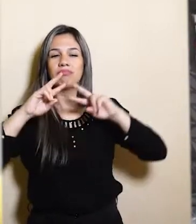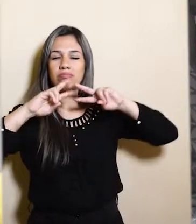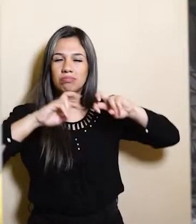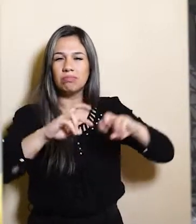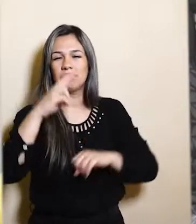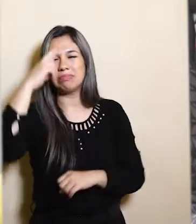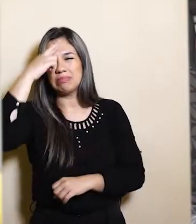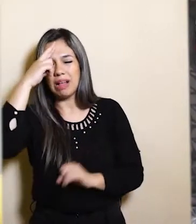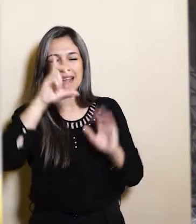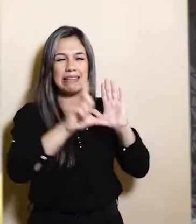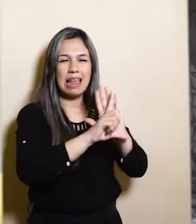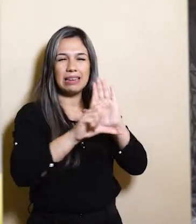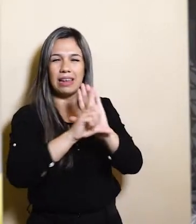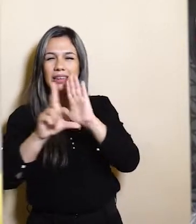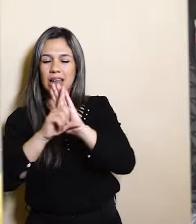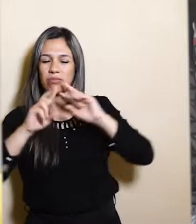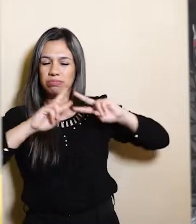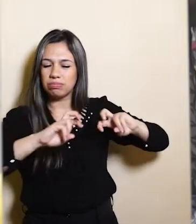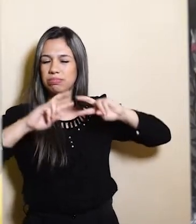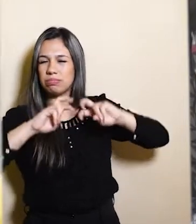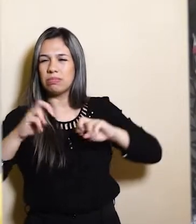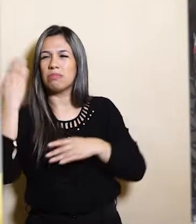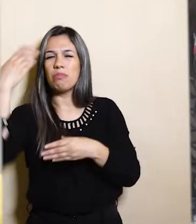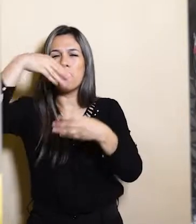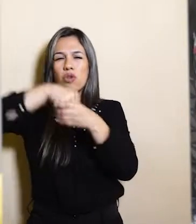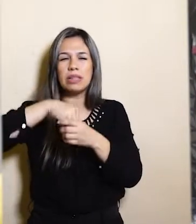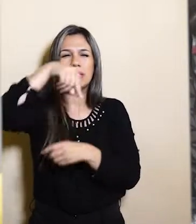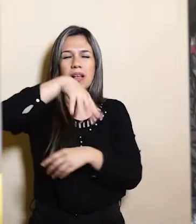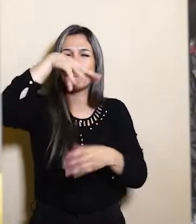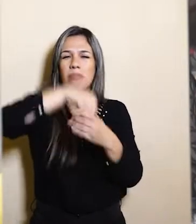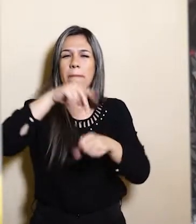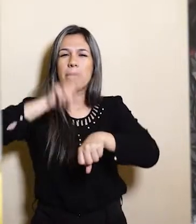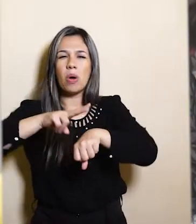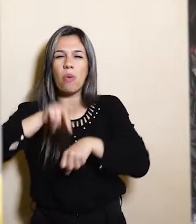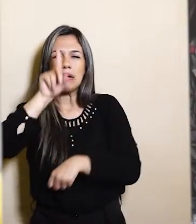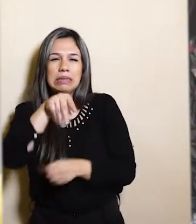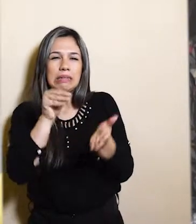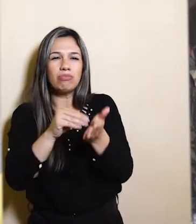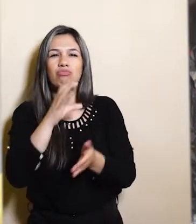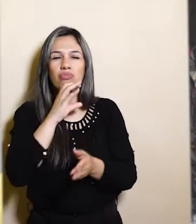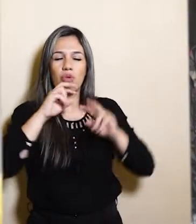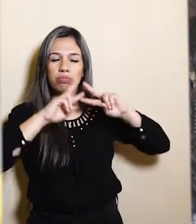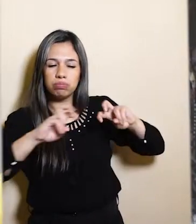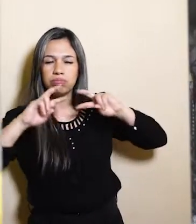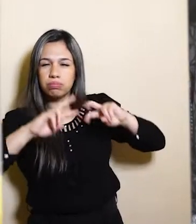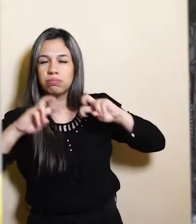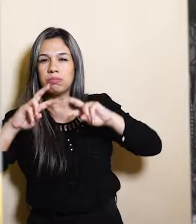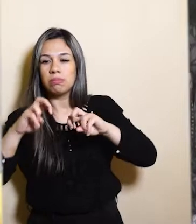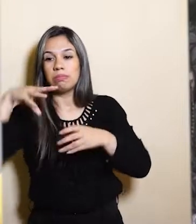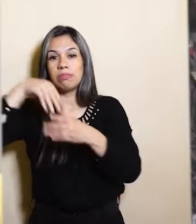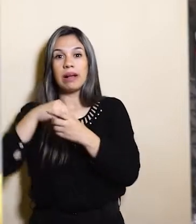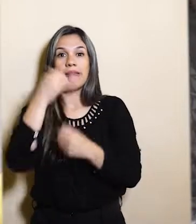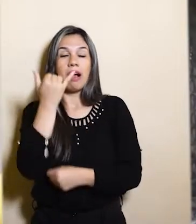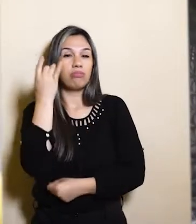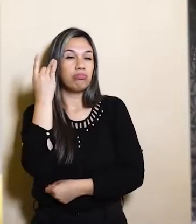de legislación de política pública. Esta es una investigación que recoge testimonios de personal técnico especializado